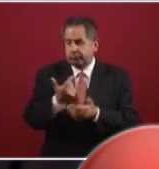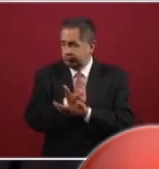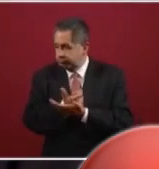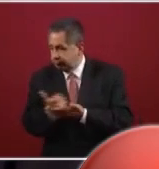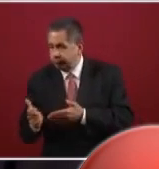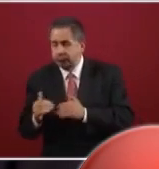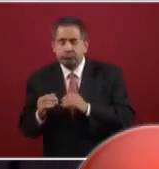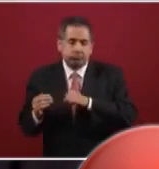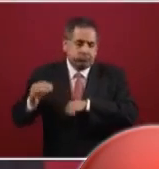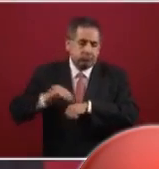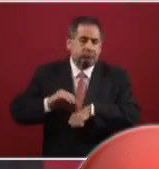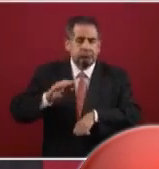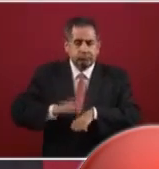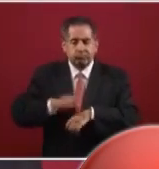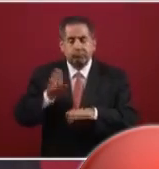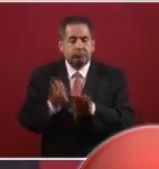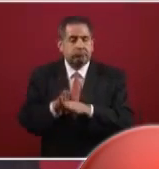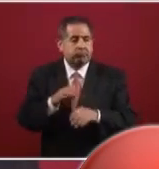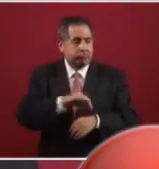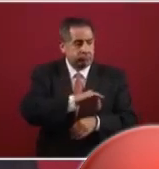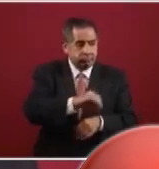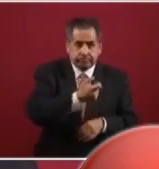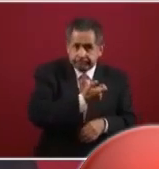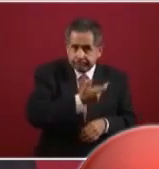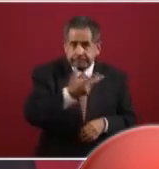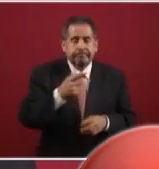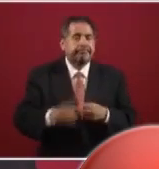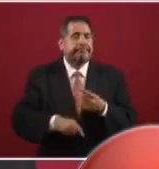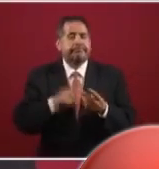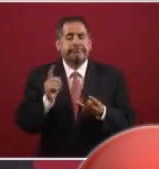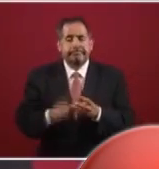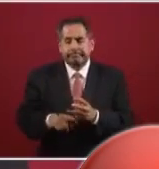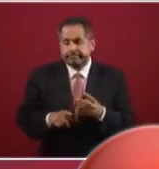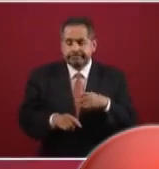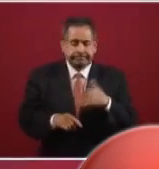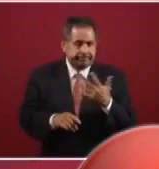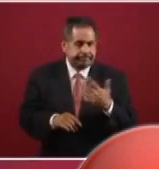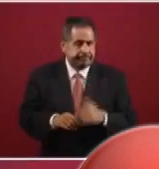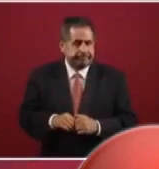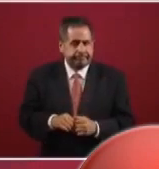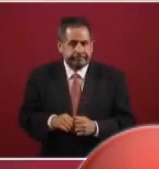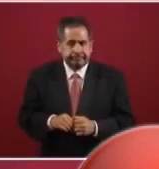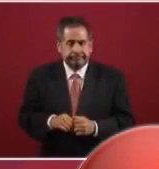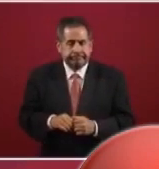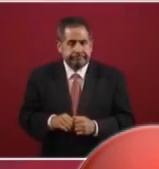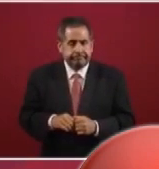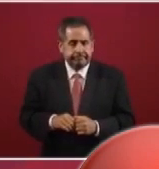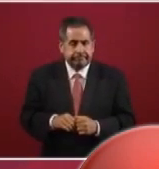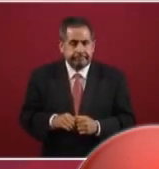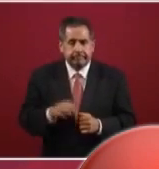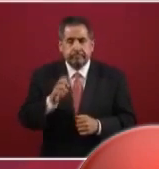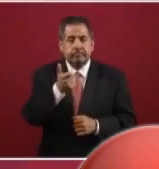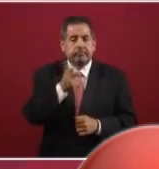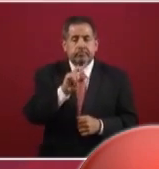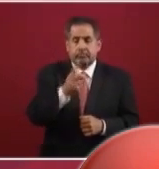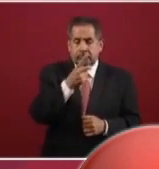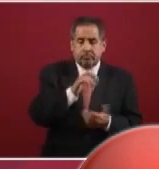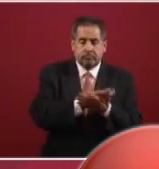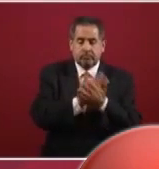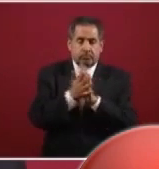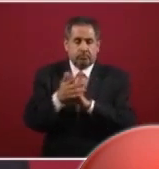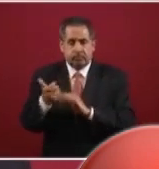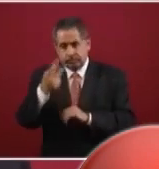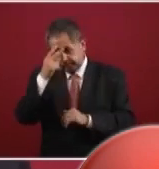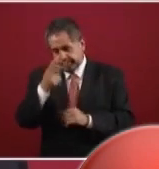salario, en crecimiento, en inflación, en el tipo de cambio,